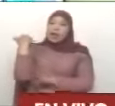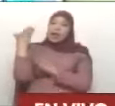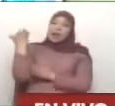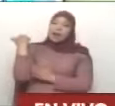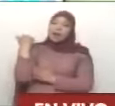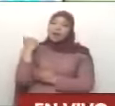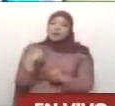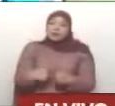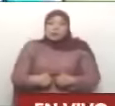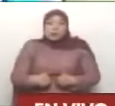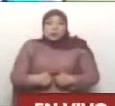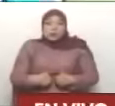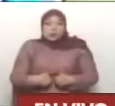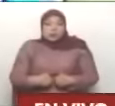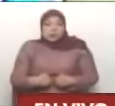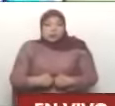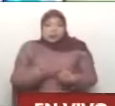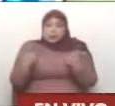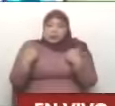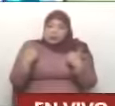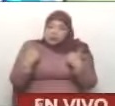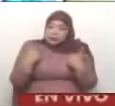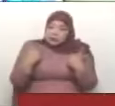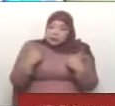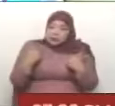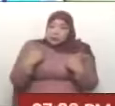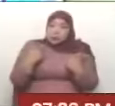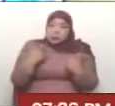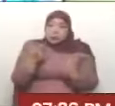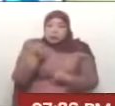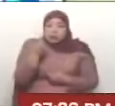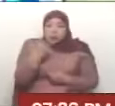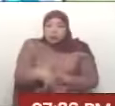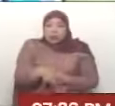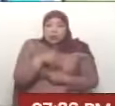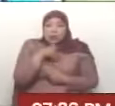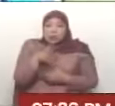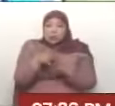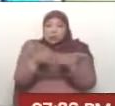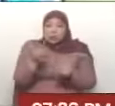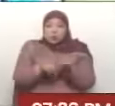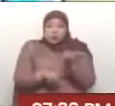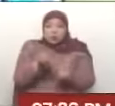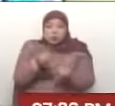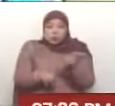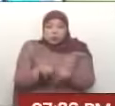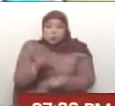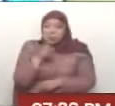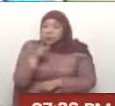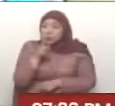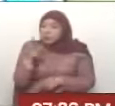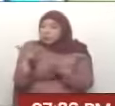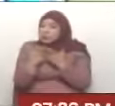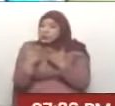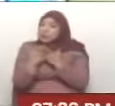lo sufrimos, cayeron las bombas, digo yo, porque es un bombardeo, es una